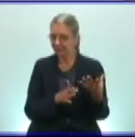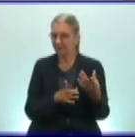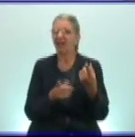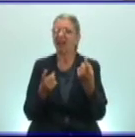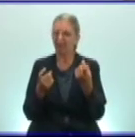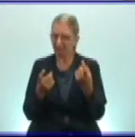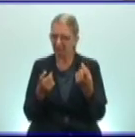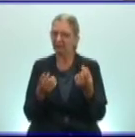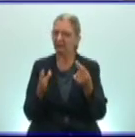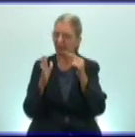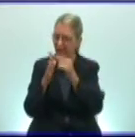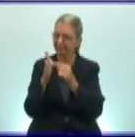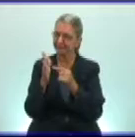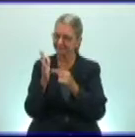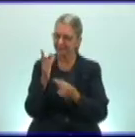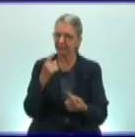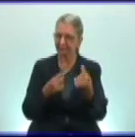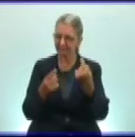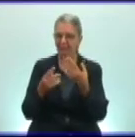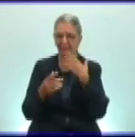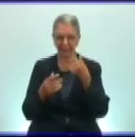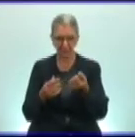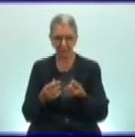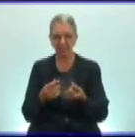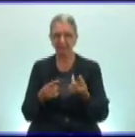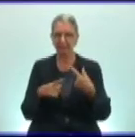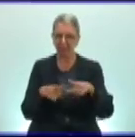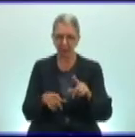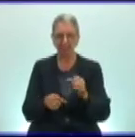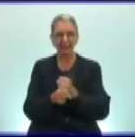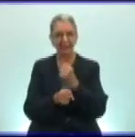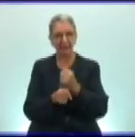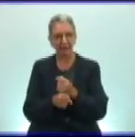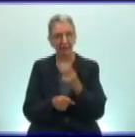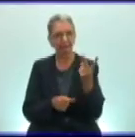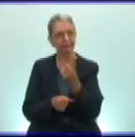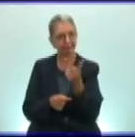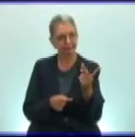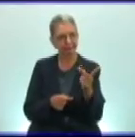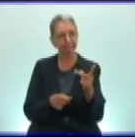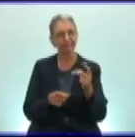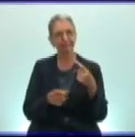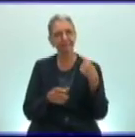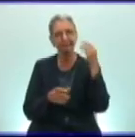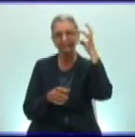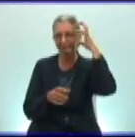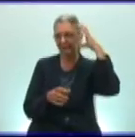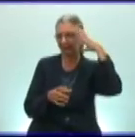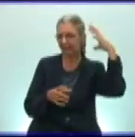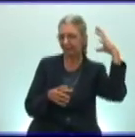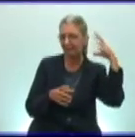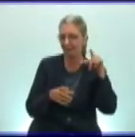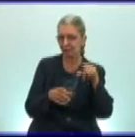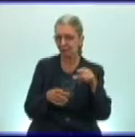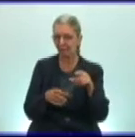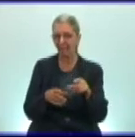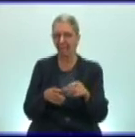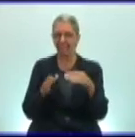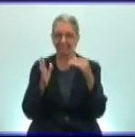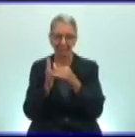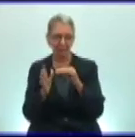muchos detalles que pulir. Los trabajos de Lord Rayleigh y William Ramsay entre 1895